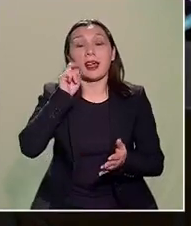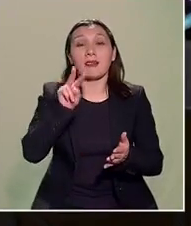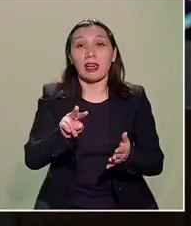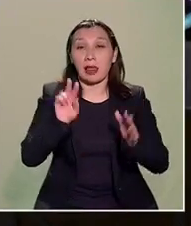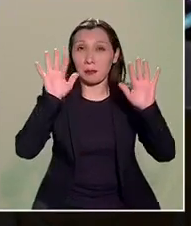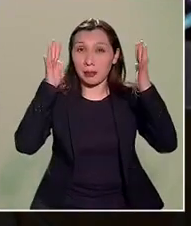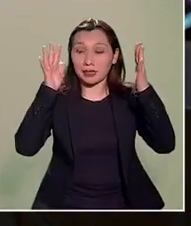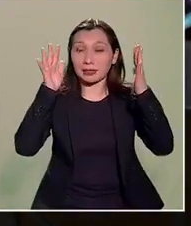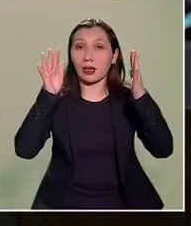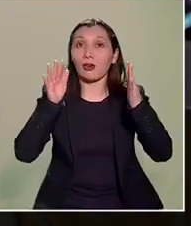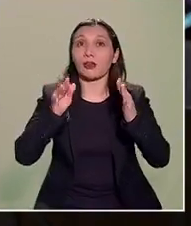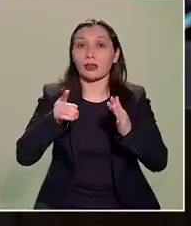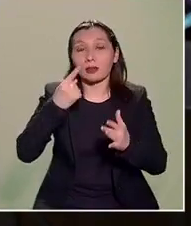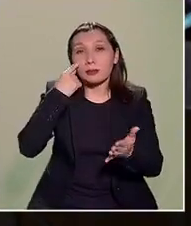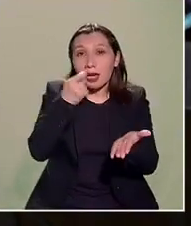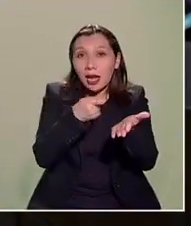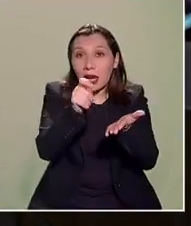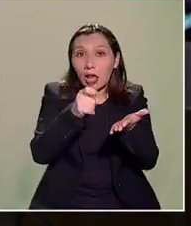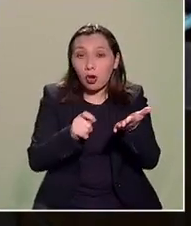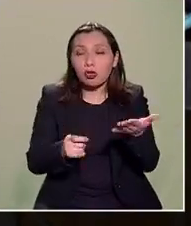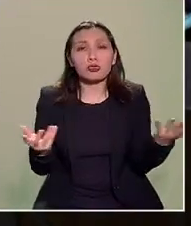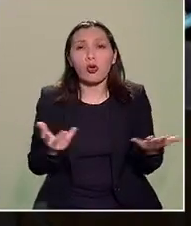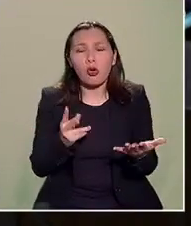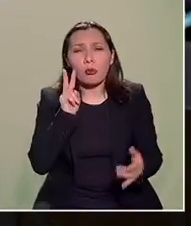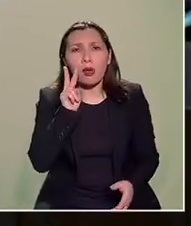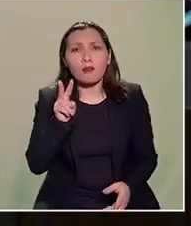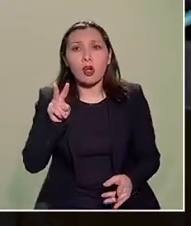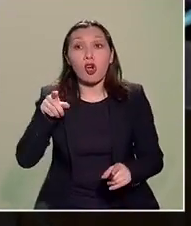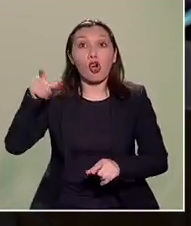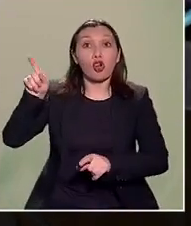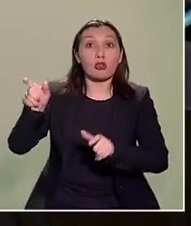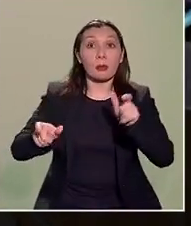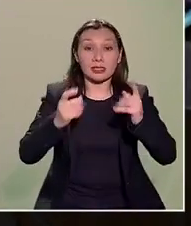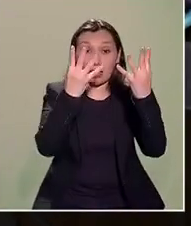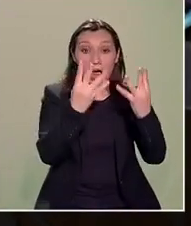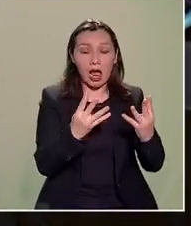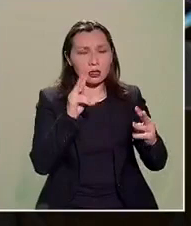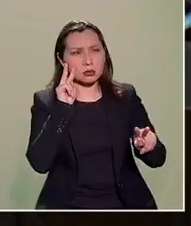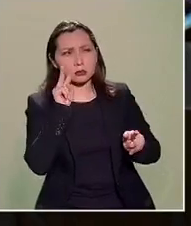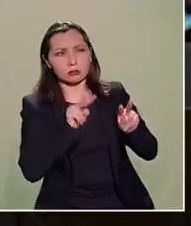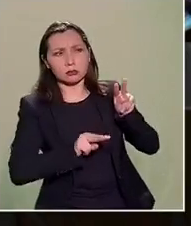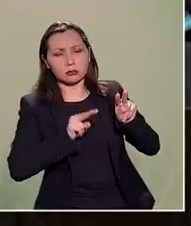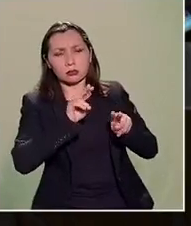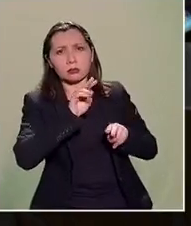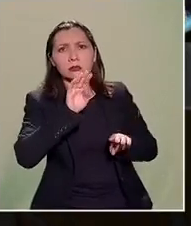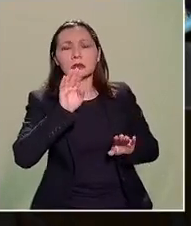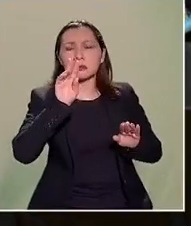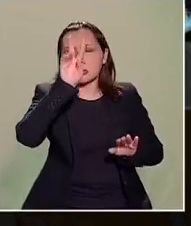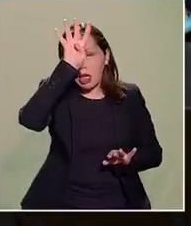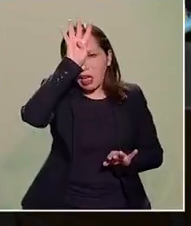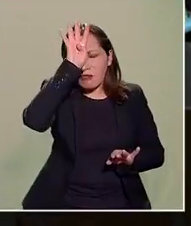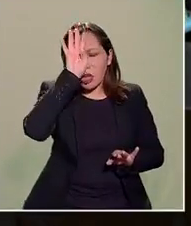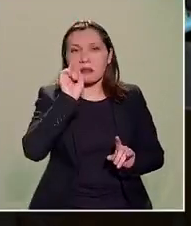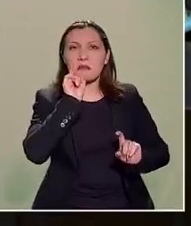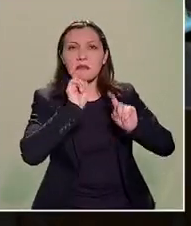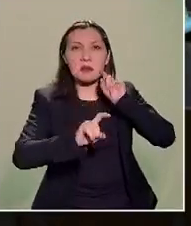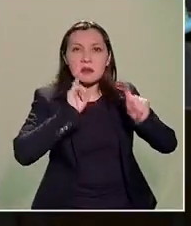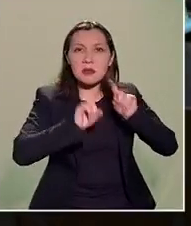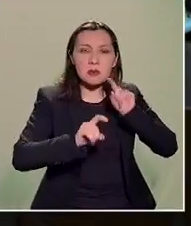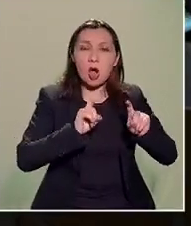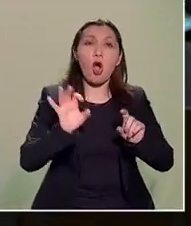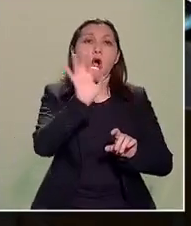pentecostales son reconocidos por el resto de los internos ya sea que los critiquen